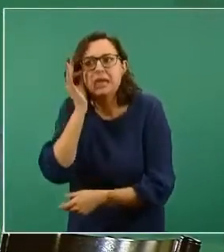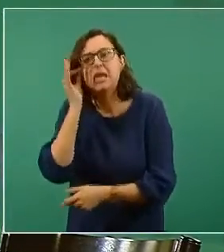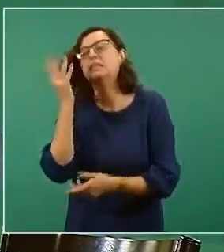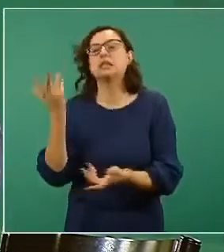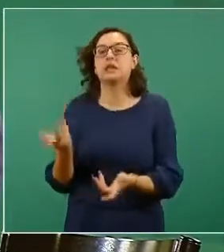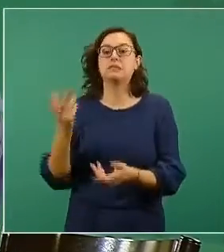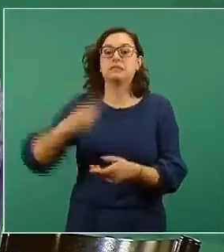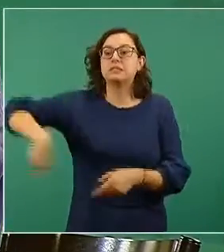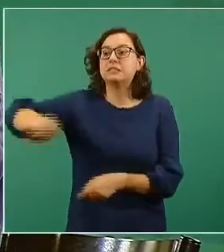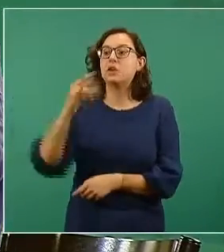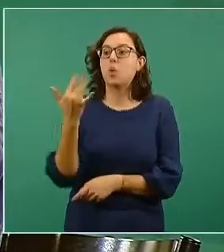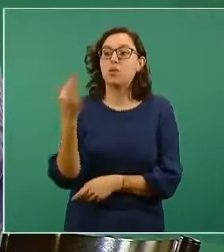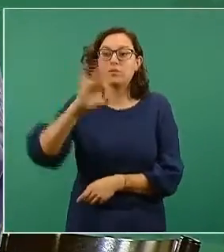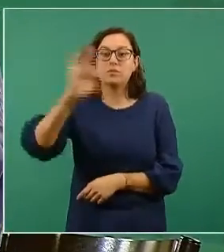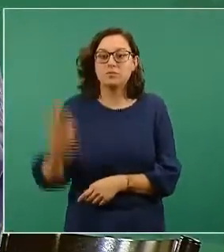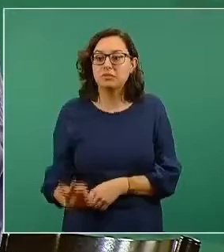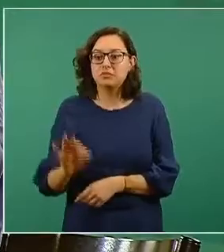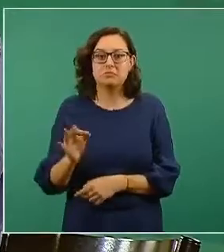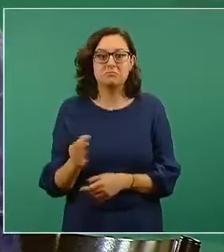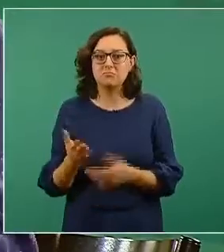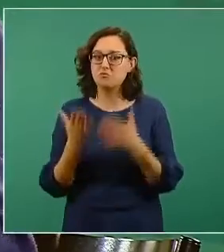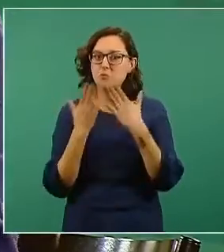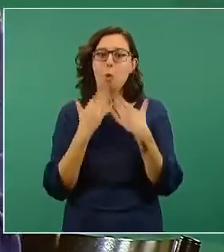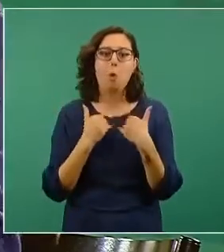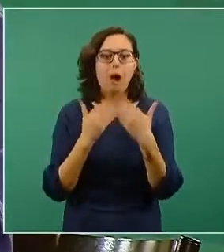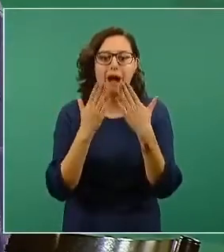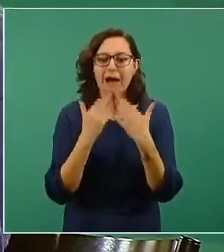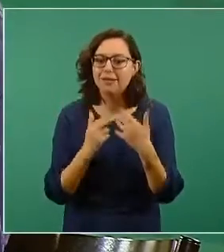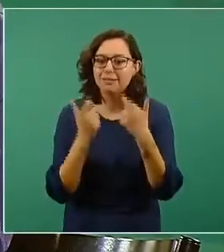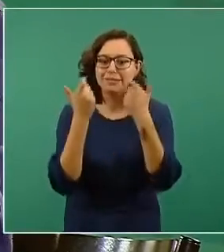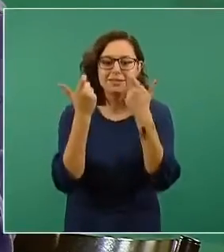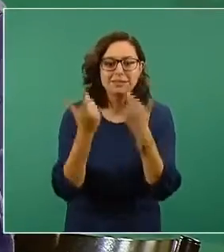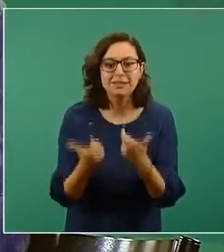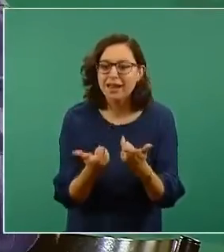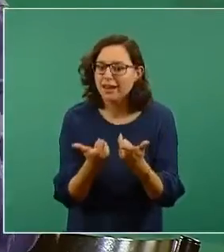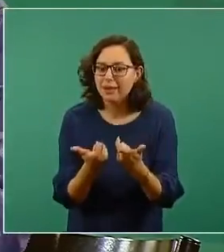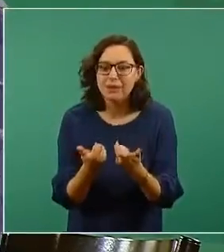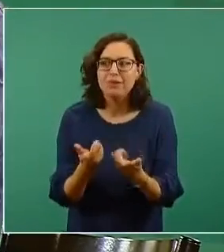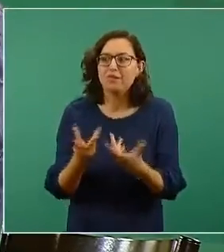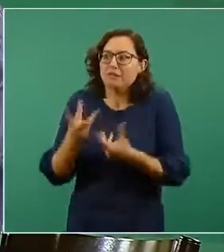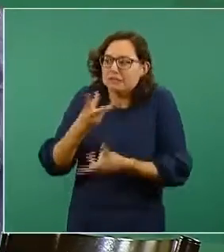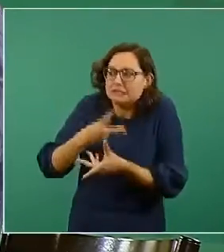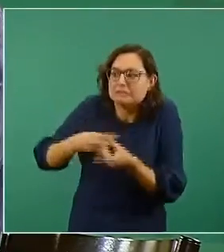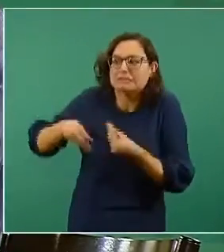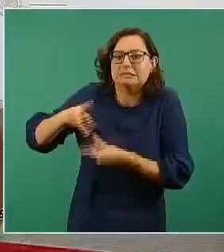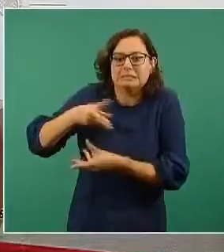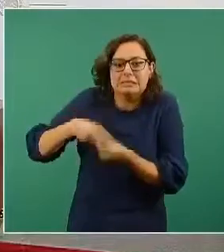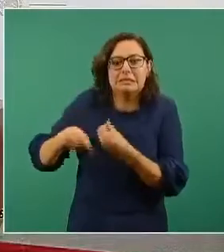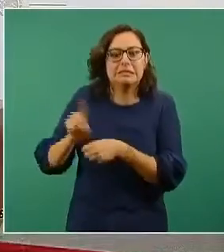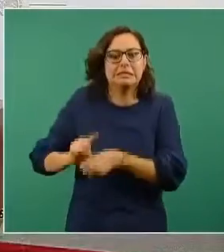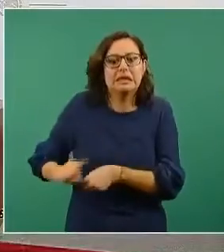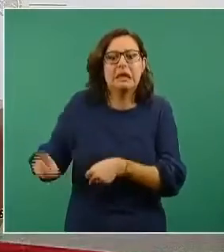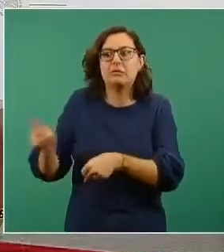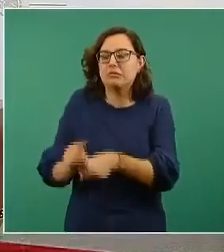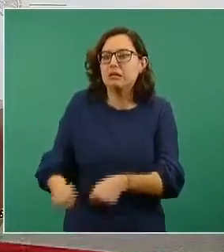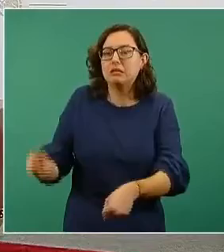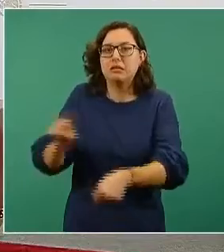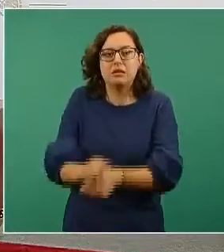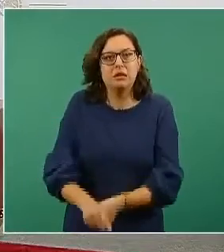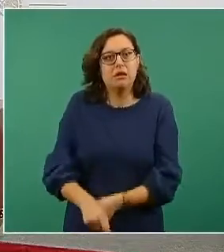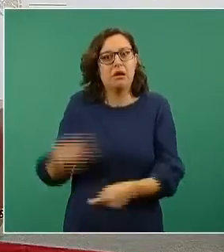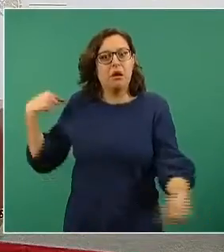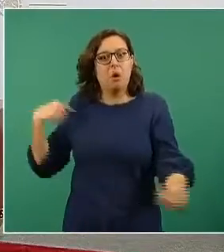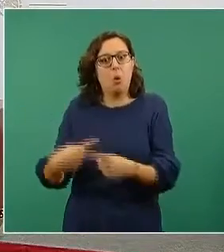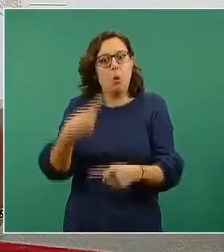la mitad de la población vive al día. Entonces la sociedad no puede resistir una intensidad tan grande de restricción de